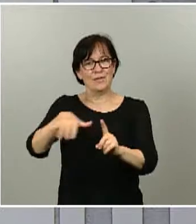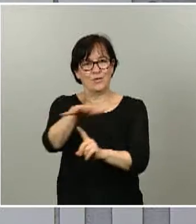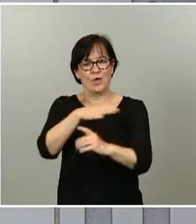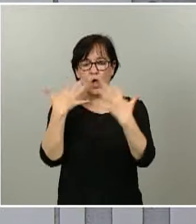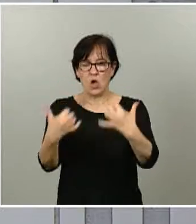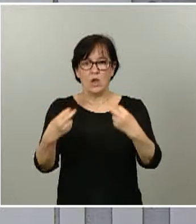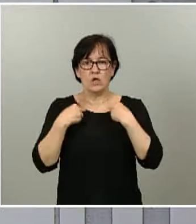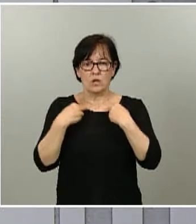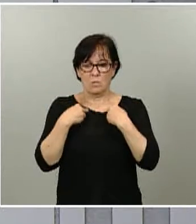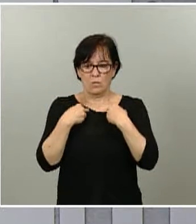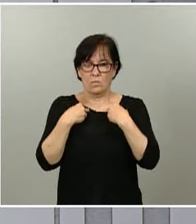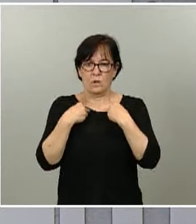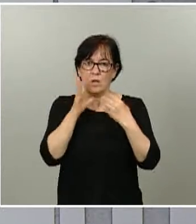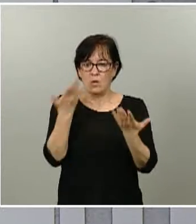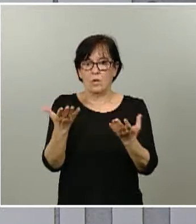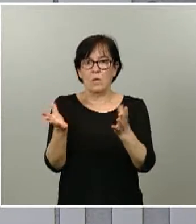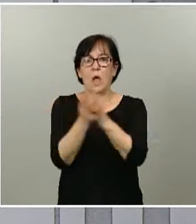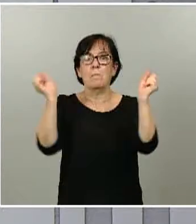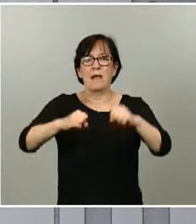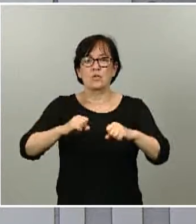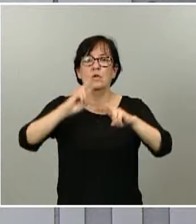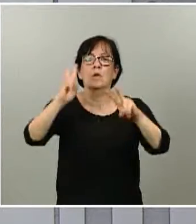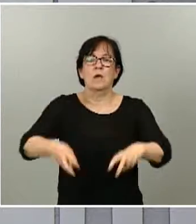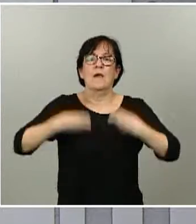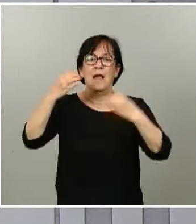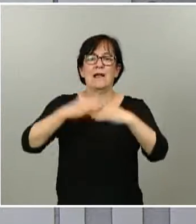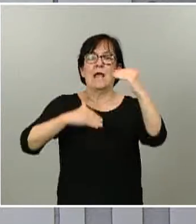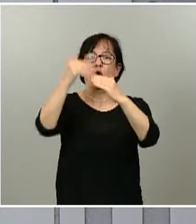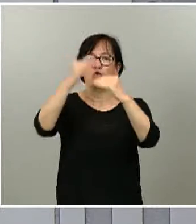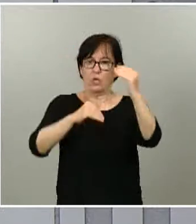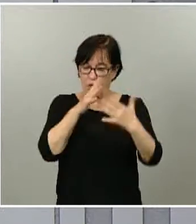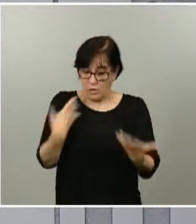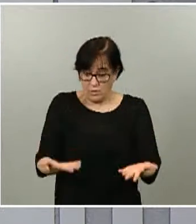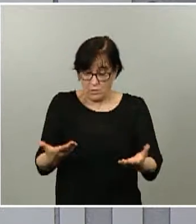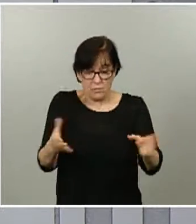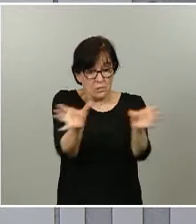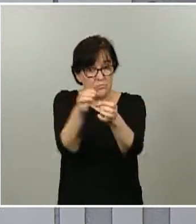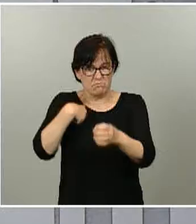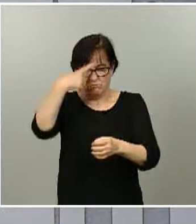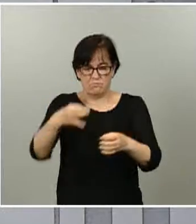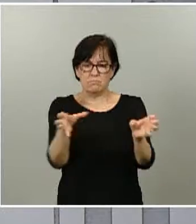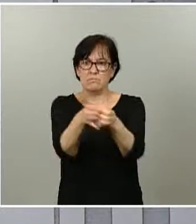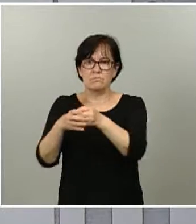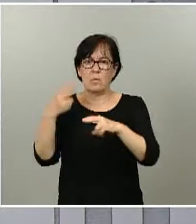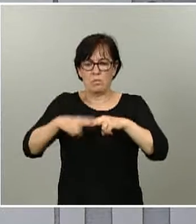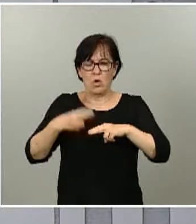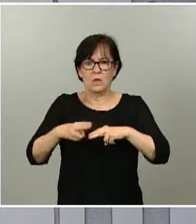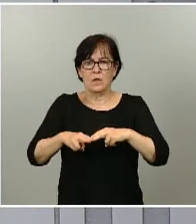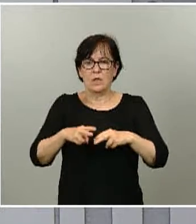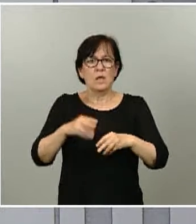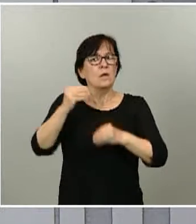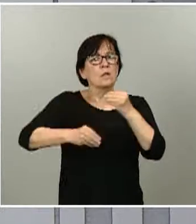en relación con los pactos de reconstrucción. Y estoy convencida que cada formación política va a llevar a esa